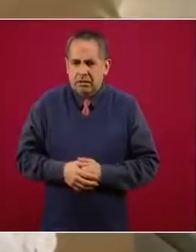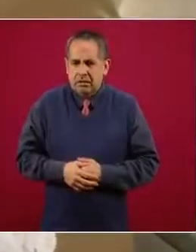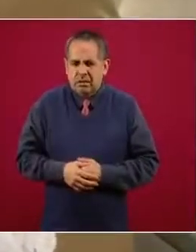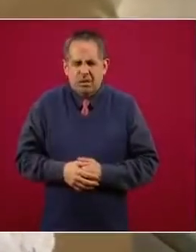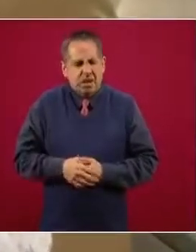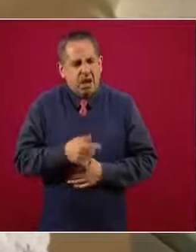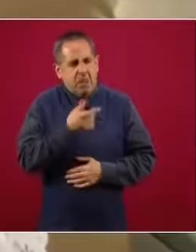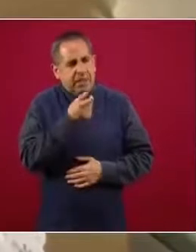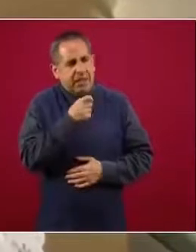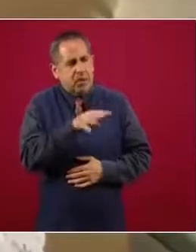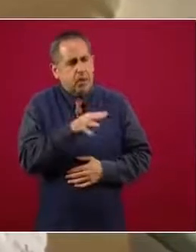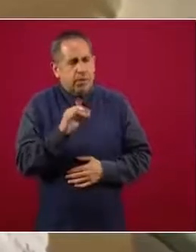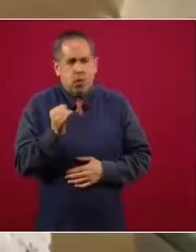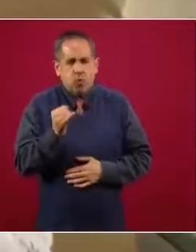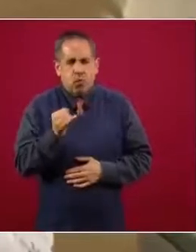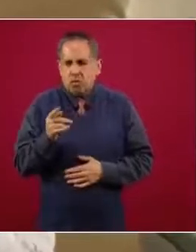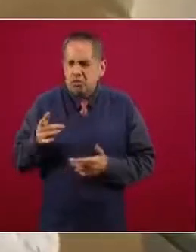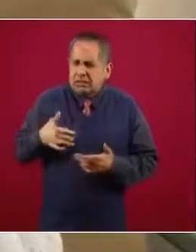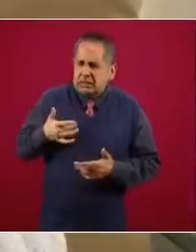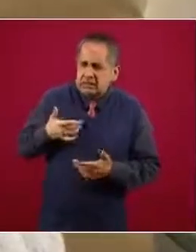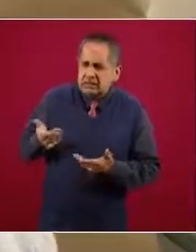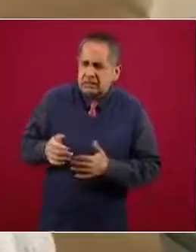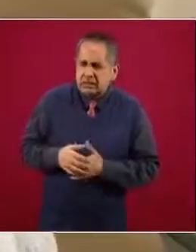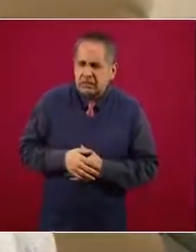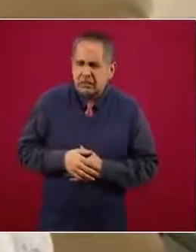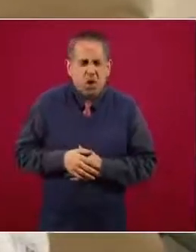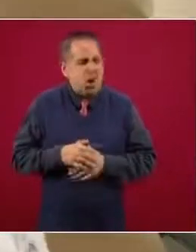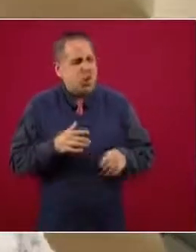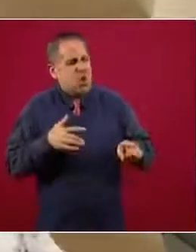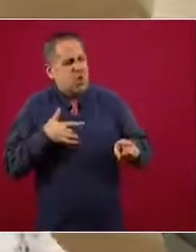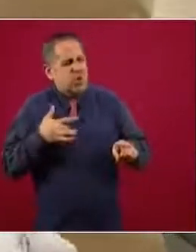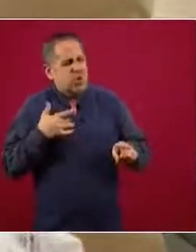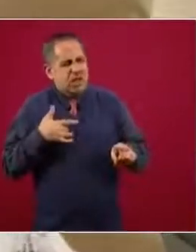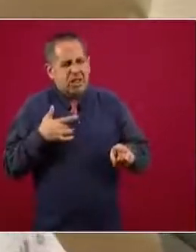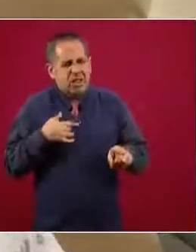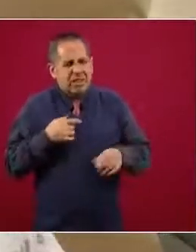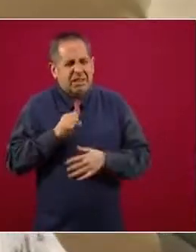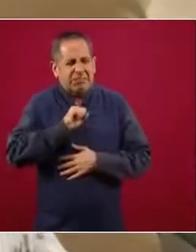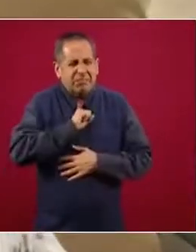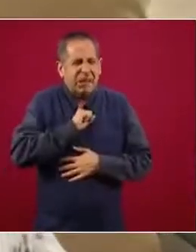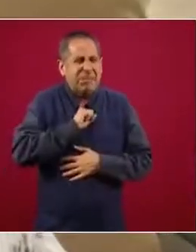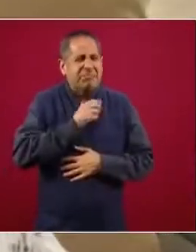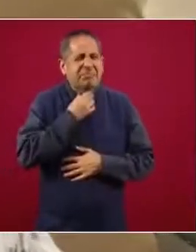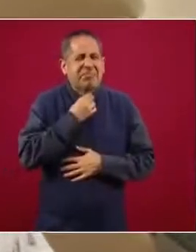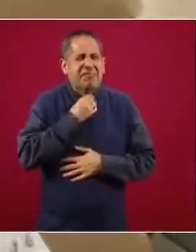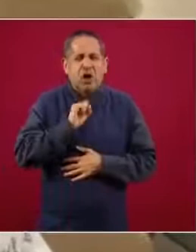29 de junio. ¿Qué sintió? Sentí tos seca,